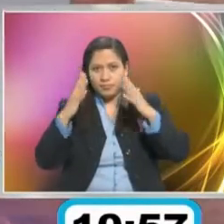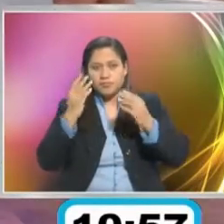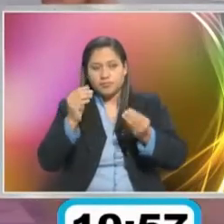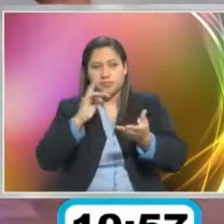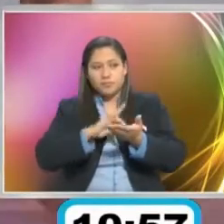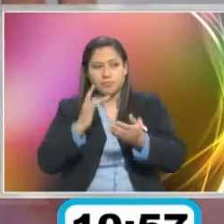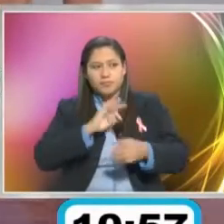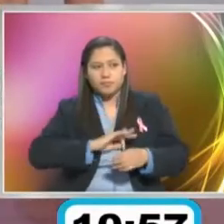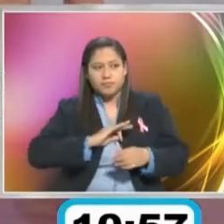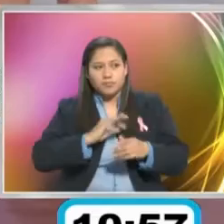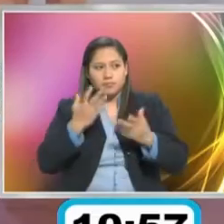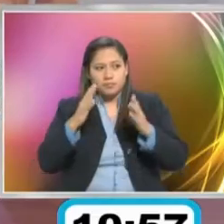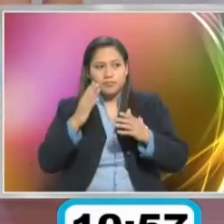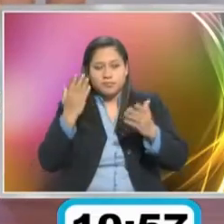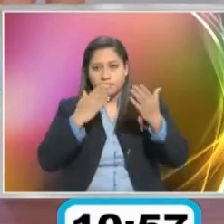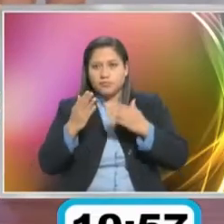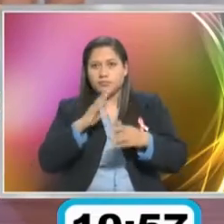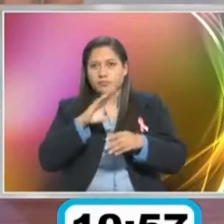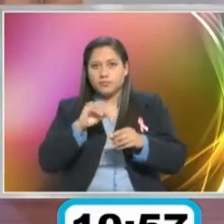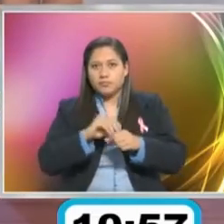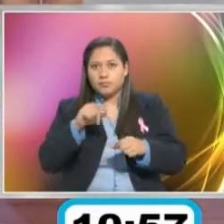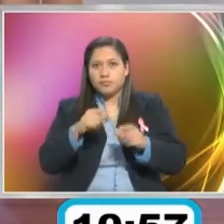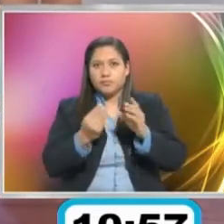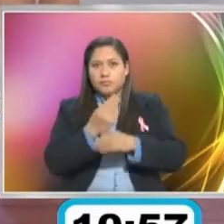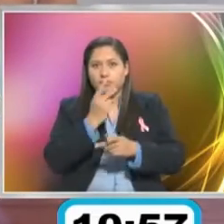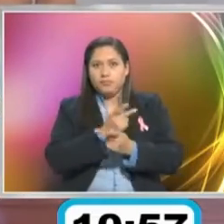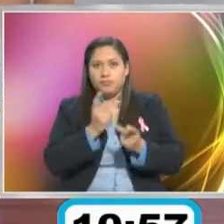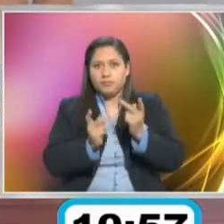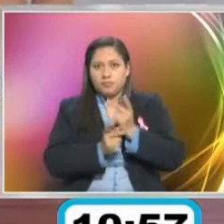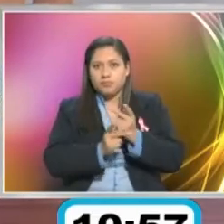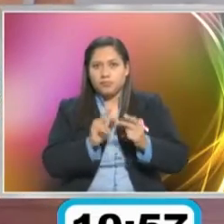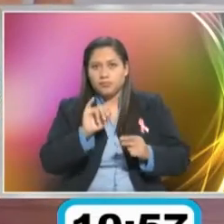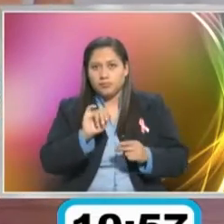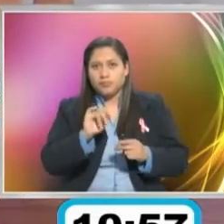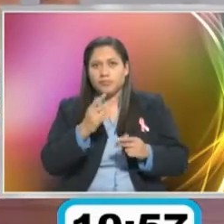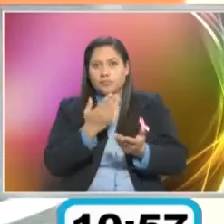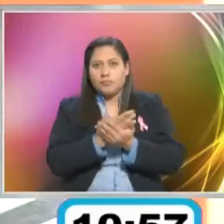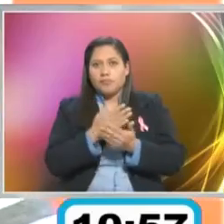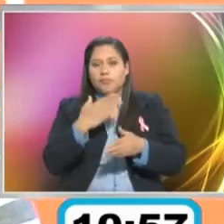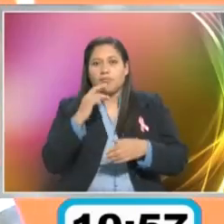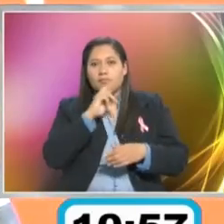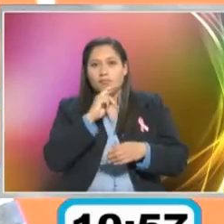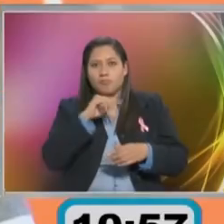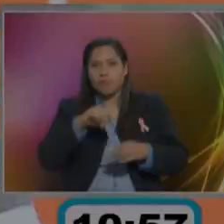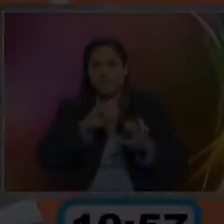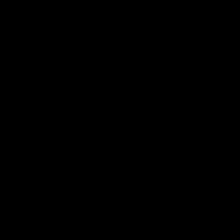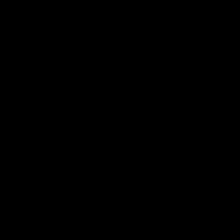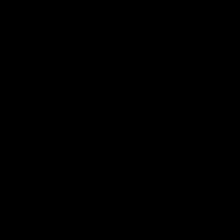De verdad, éxito total en este nuevo proyecto musical. Muchas gracias. Y te esperamos muy pronto aquí en tus ciudades.